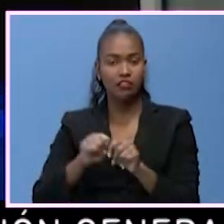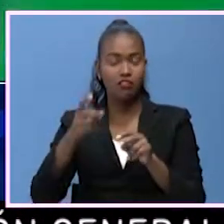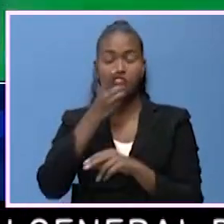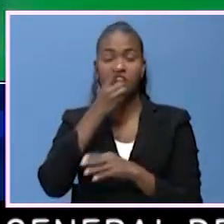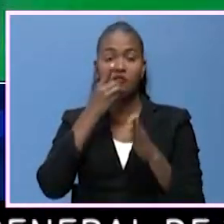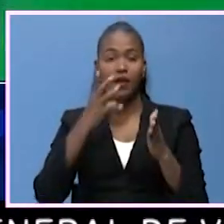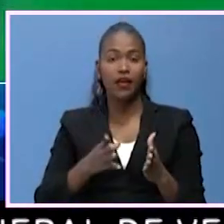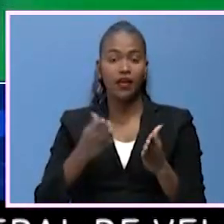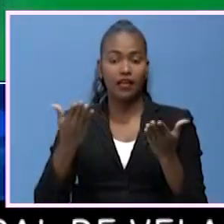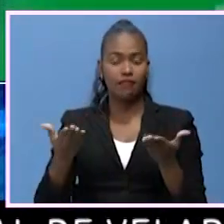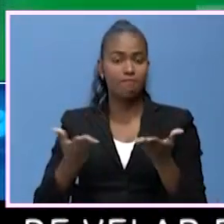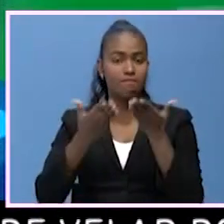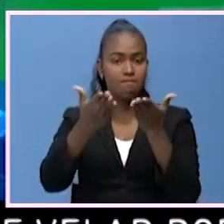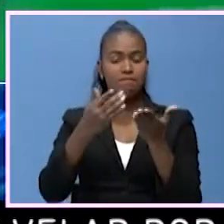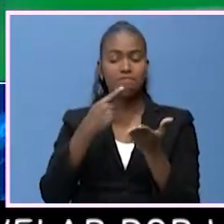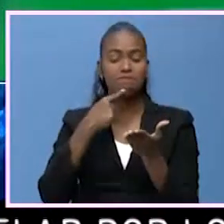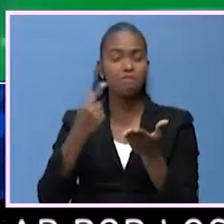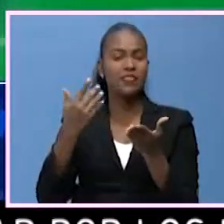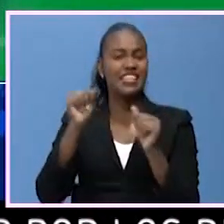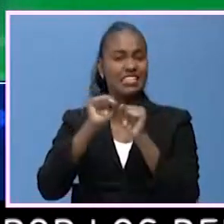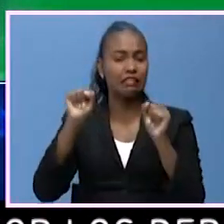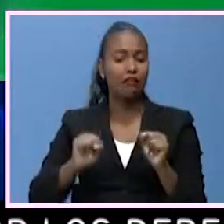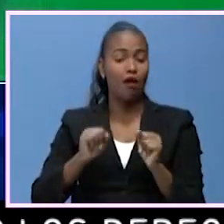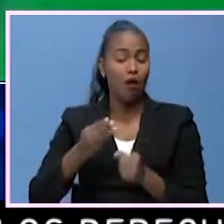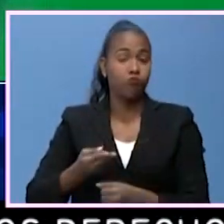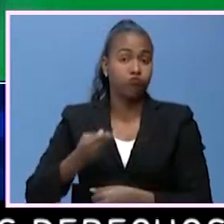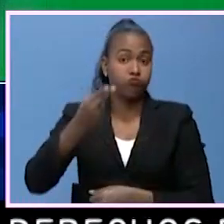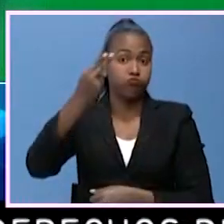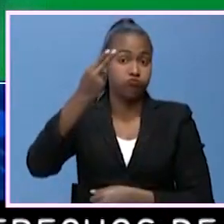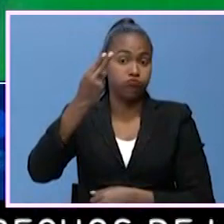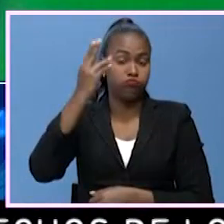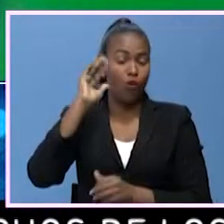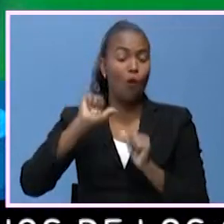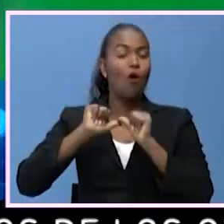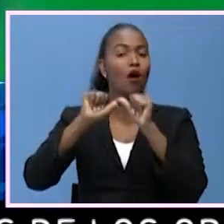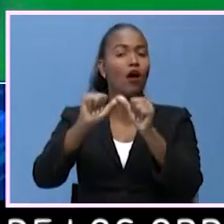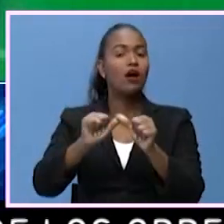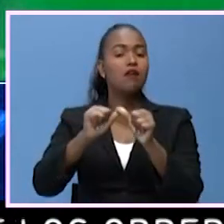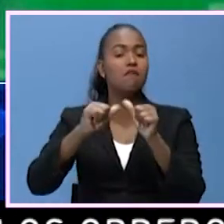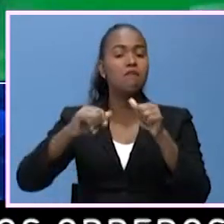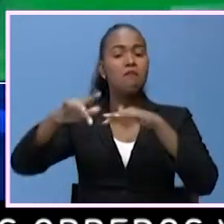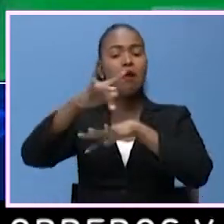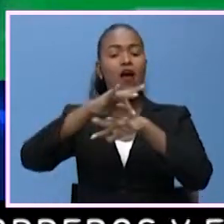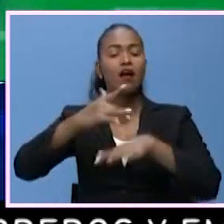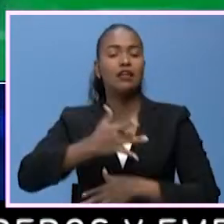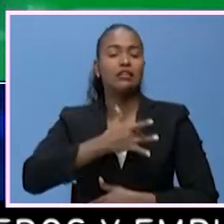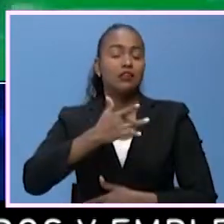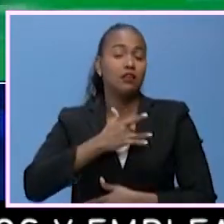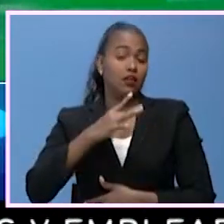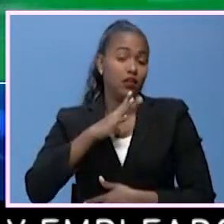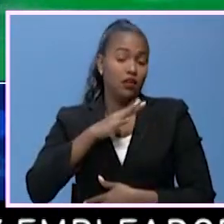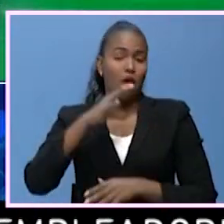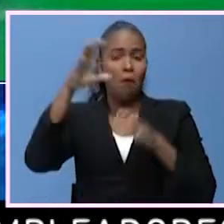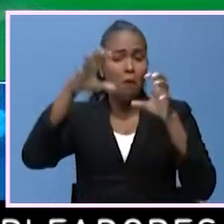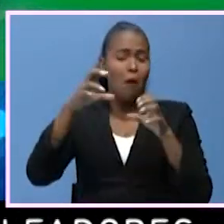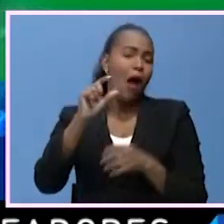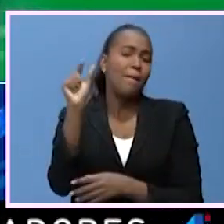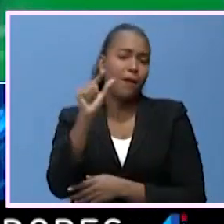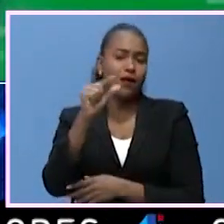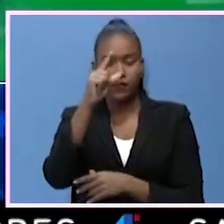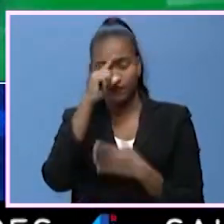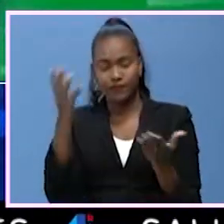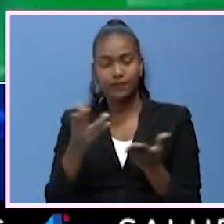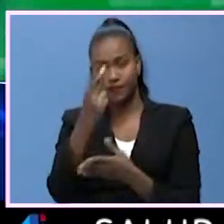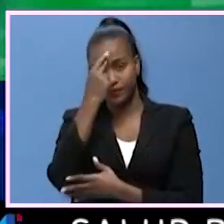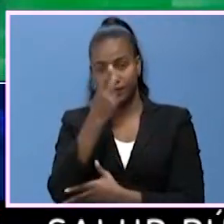dominicano. Esto pues debido a la incidencia de un sistema de alta presión, el cual pues mantiene un ambiente mayormente estable y de pocas lluvias sobre el